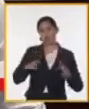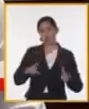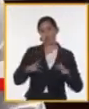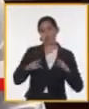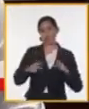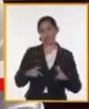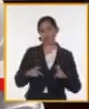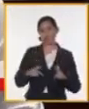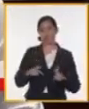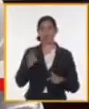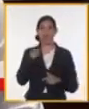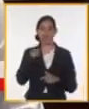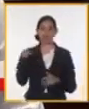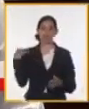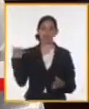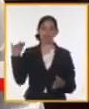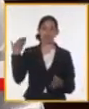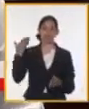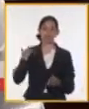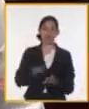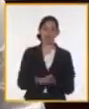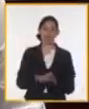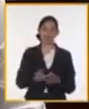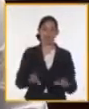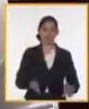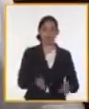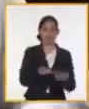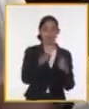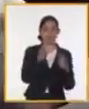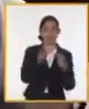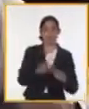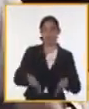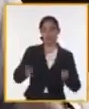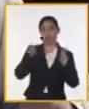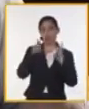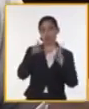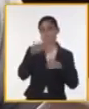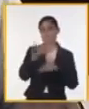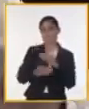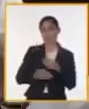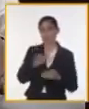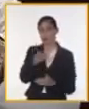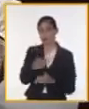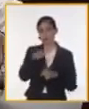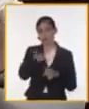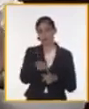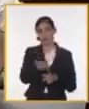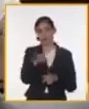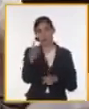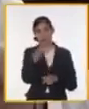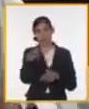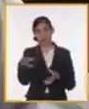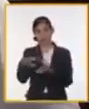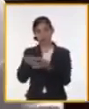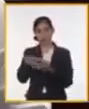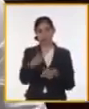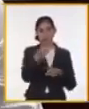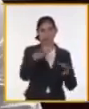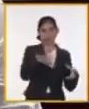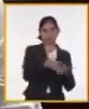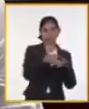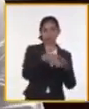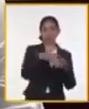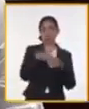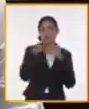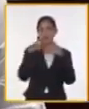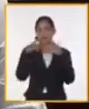en los últimos años de venir incumplido el acuerdo a partir de los problemas que, como aquí se han dividido en dos grandes bloques, los problemas objetivos que han estado afectando